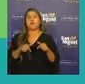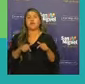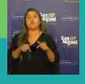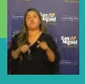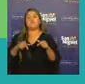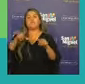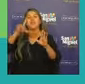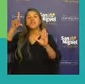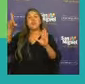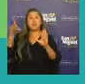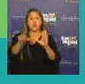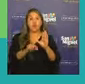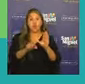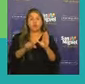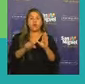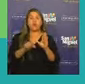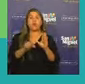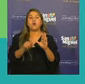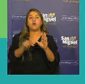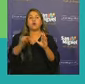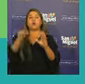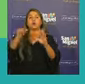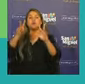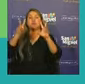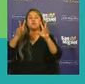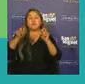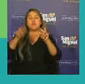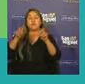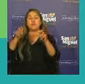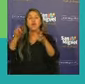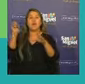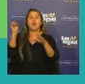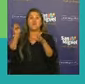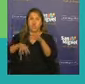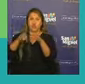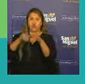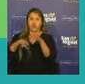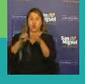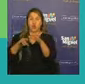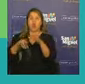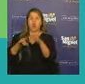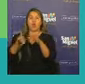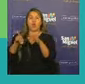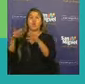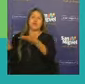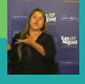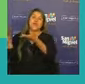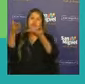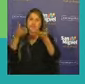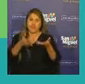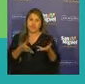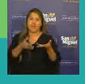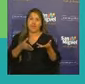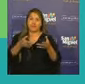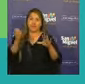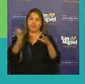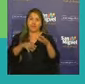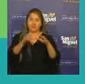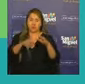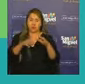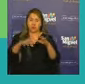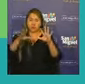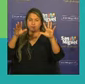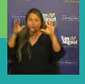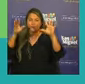de 10% la cantidad de residuos domiciliarios que llegan a la disposición final.